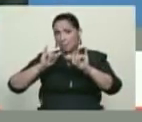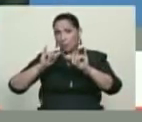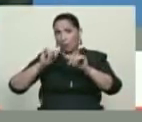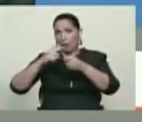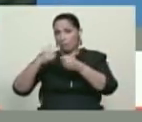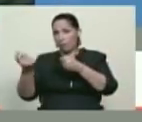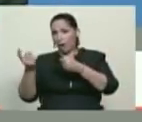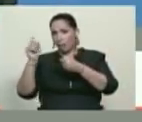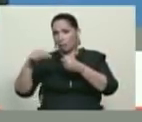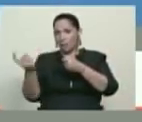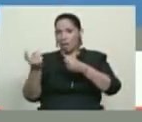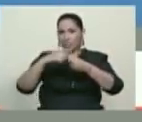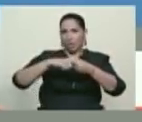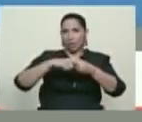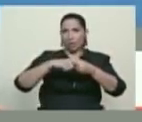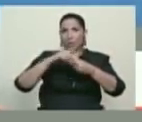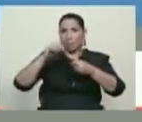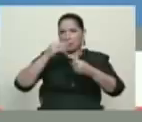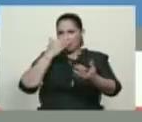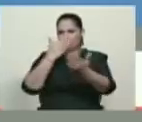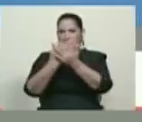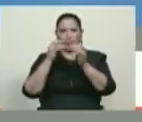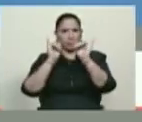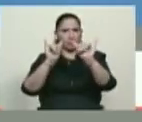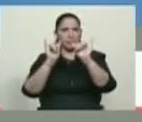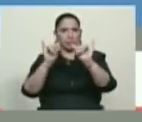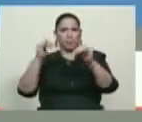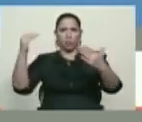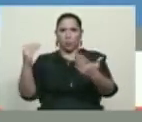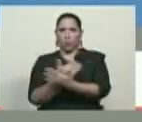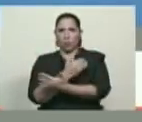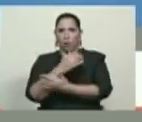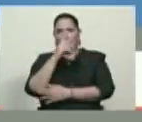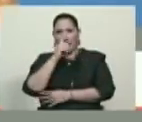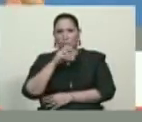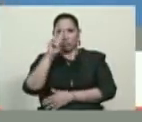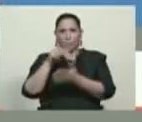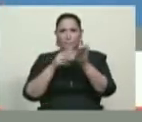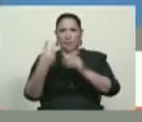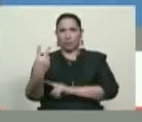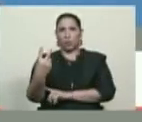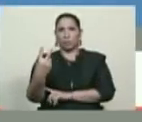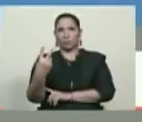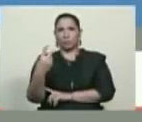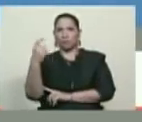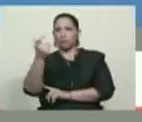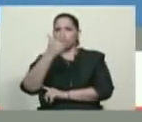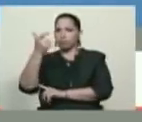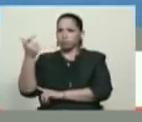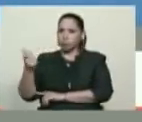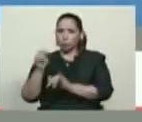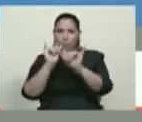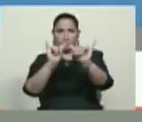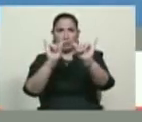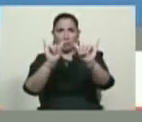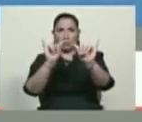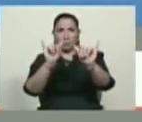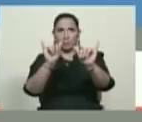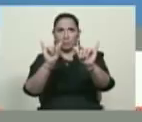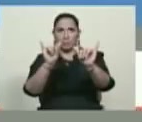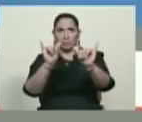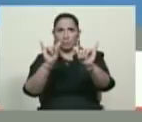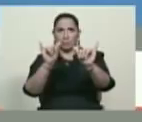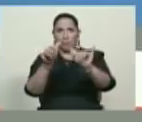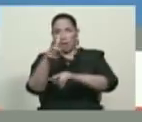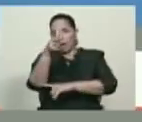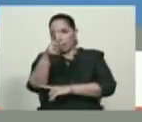mismos de adentro, los mismos que estuvieron al frente del golpe de Estado en el año 2002. Busquen ustedes las